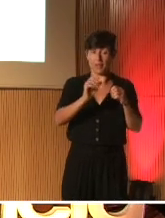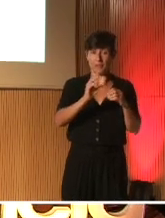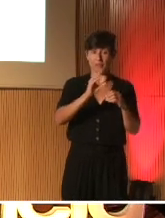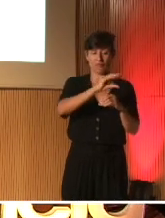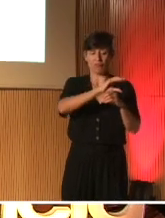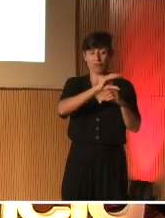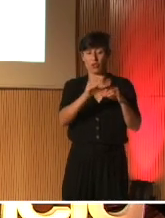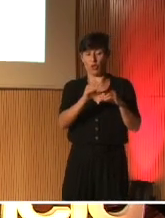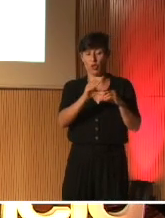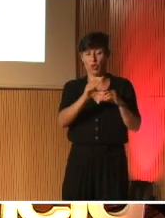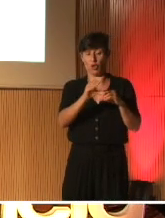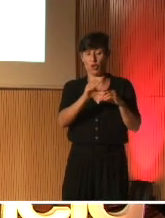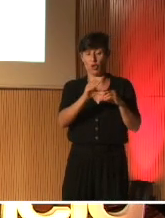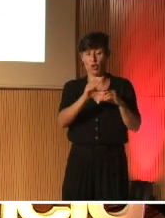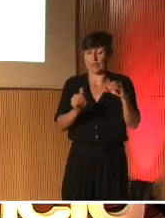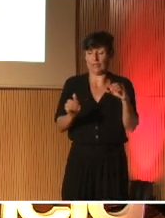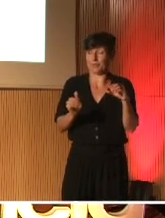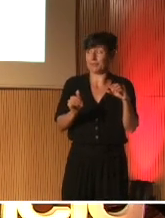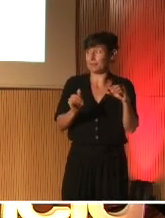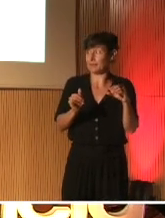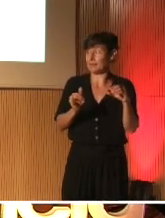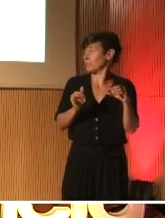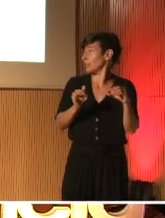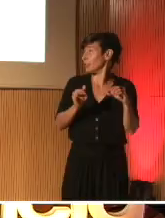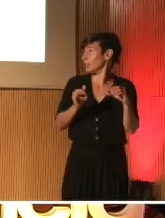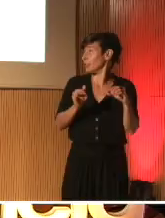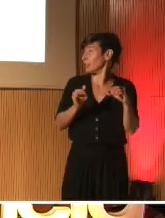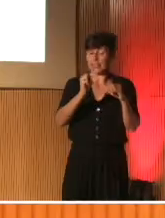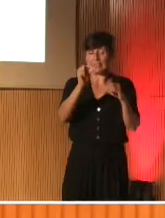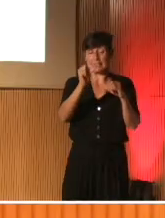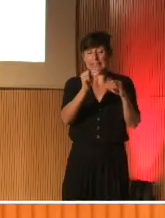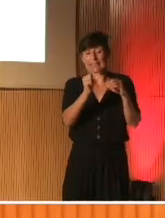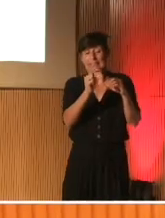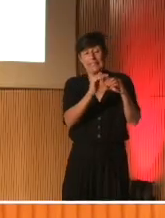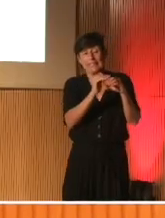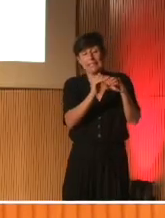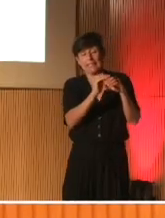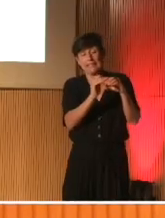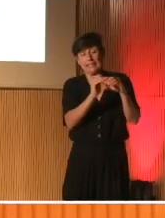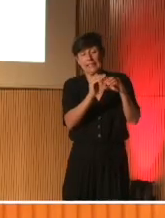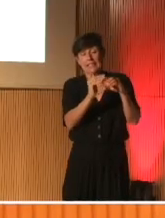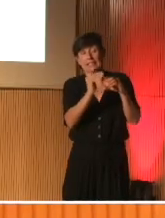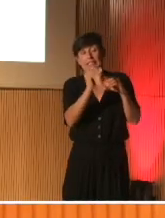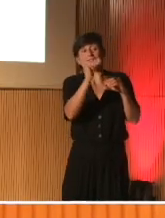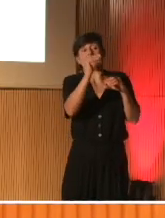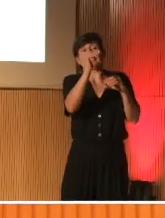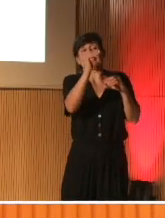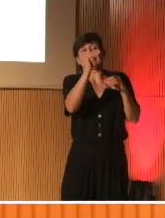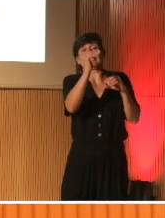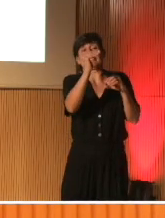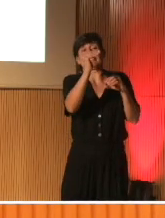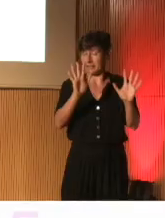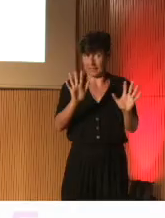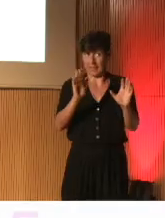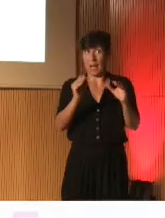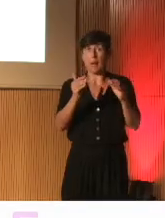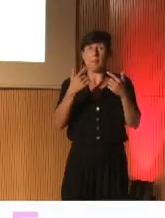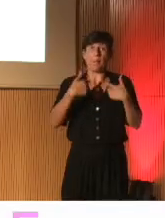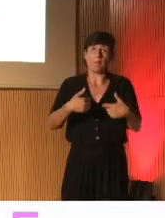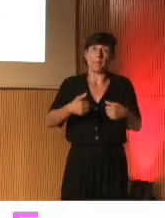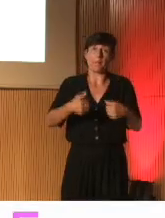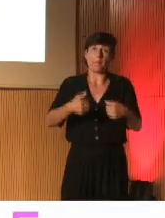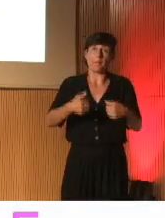corteza electrónica de los niveles más cercanos al núcleo a los niveles más alejados del núcleo o sea de mayor energía de ionización